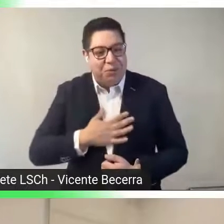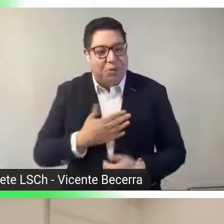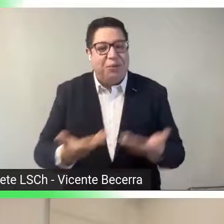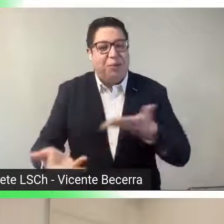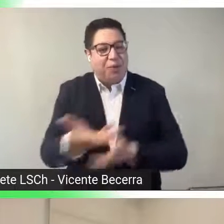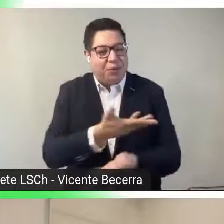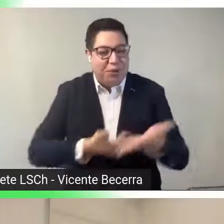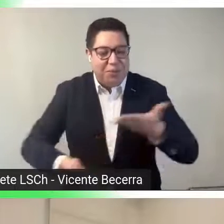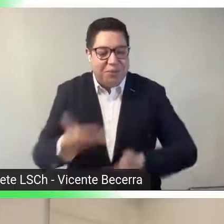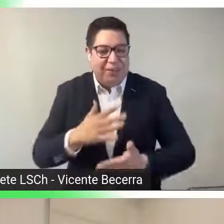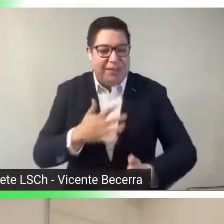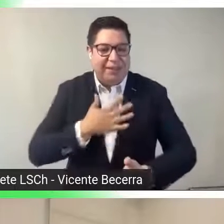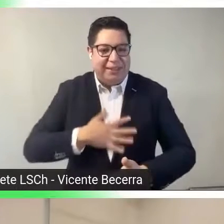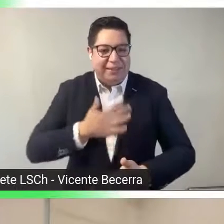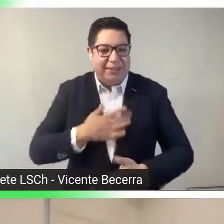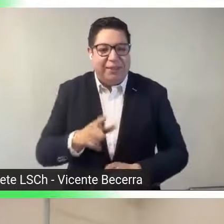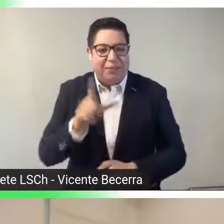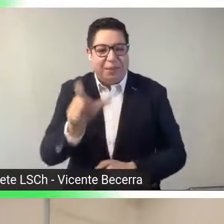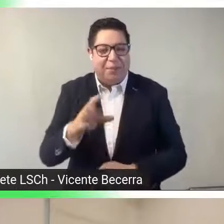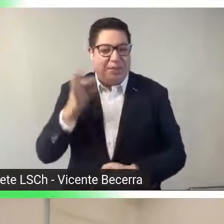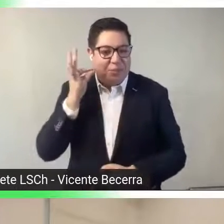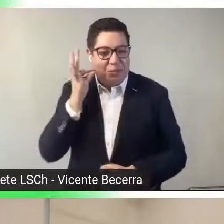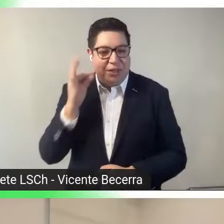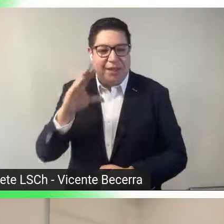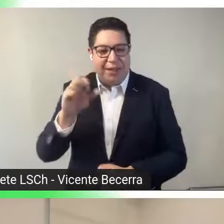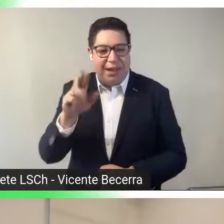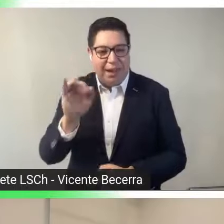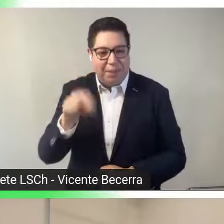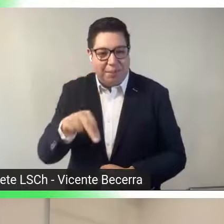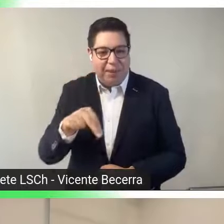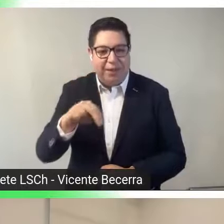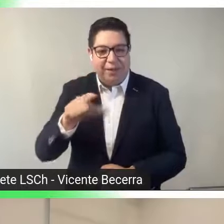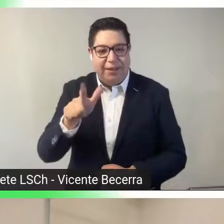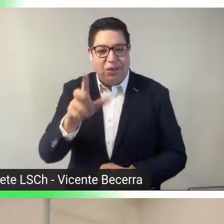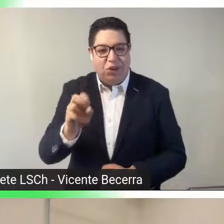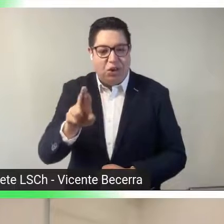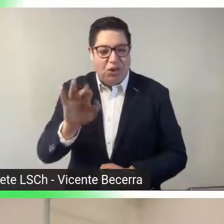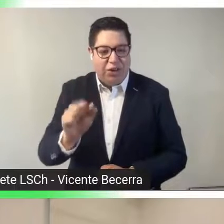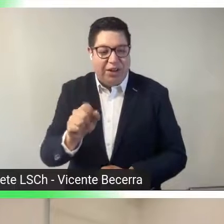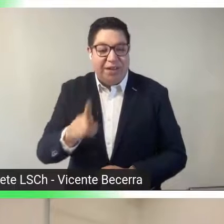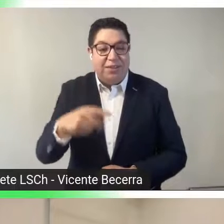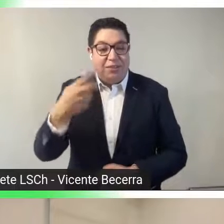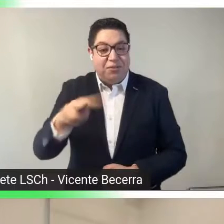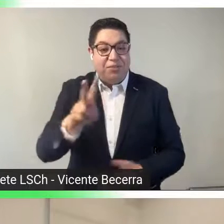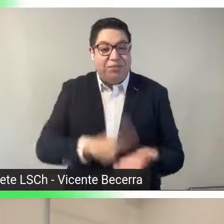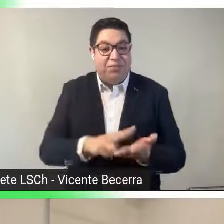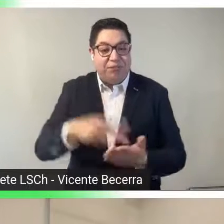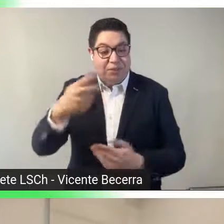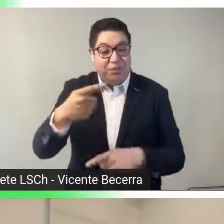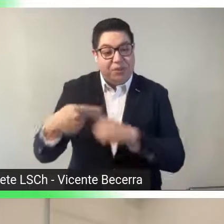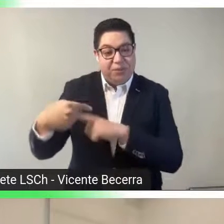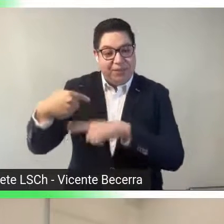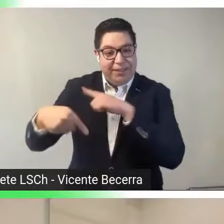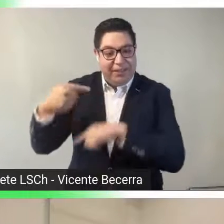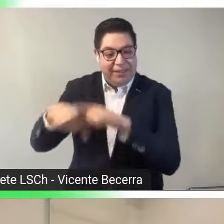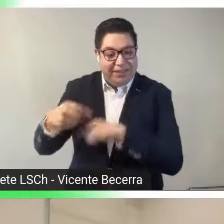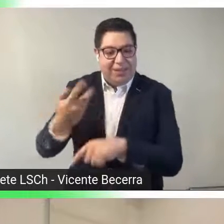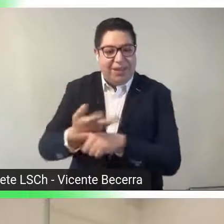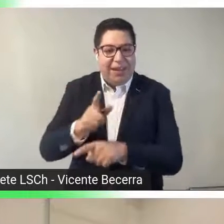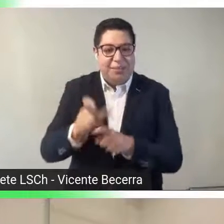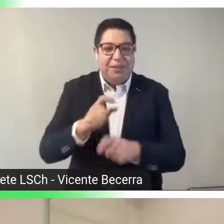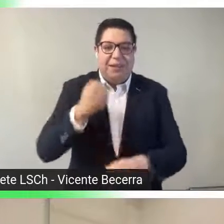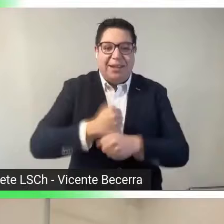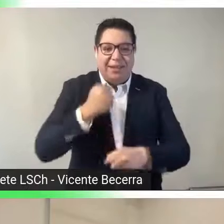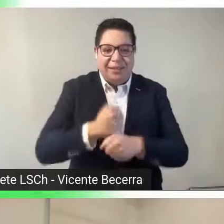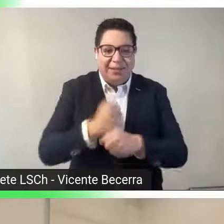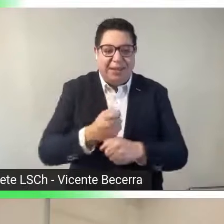acá con Carmen Gloria, que la verdad que por su historia, ¿cierto? Como, como trabajadora del